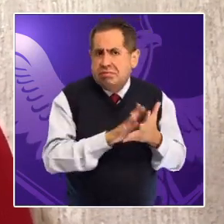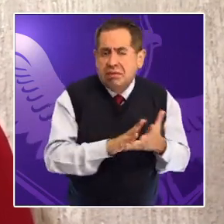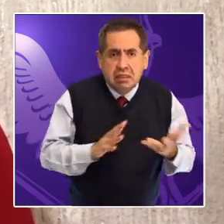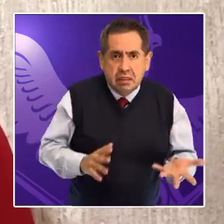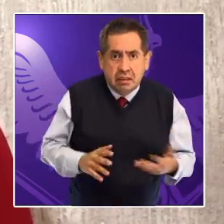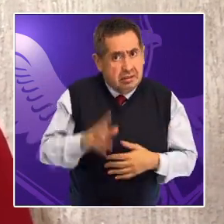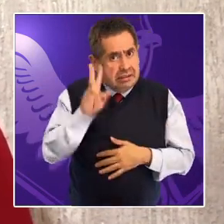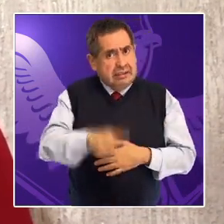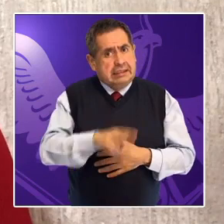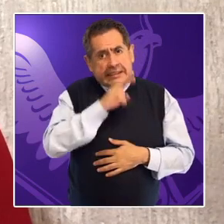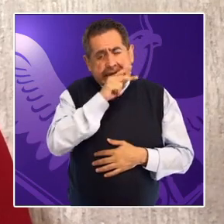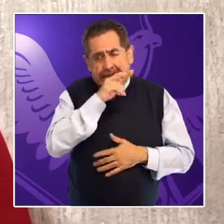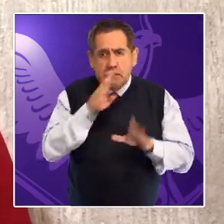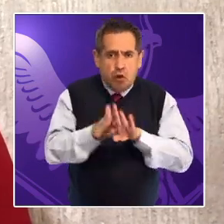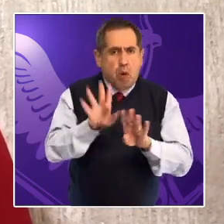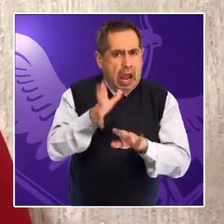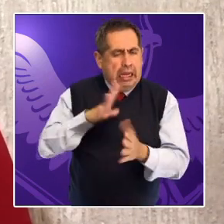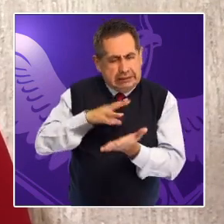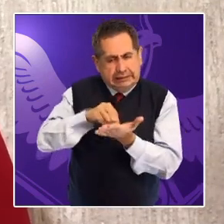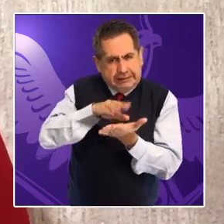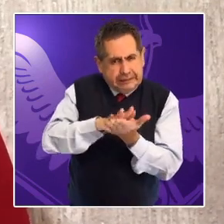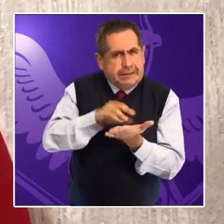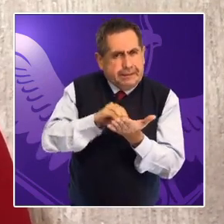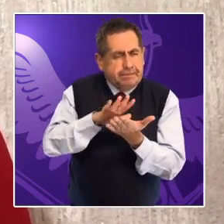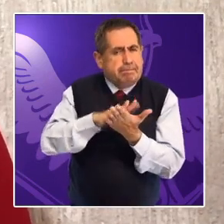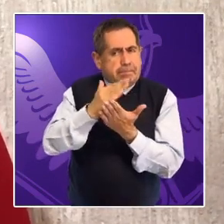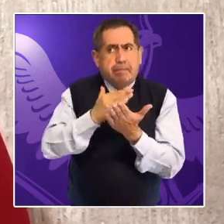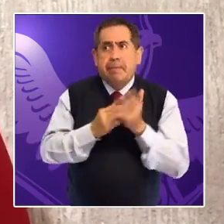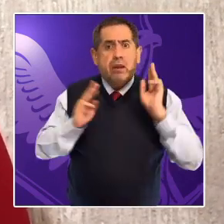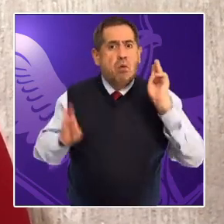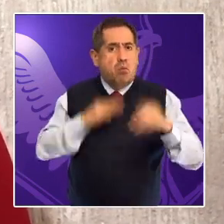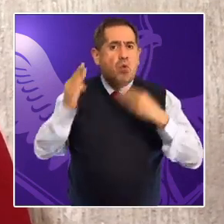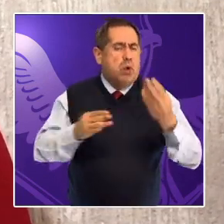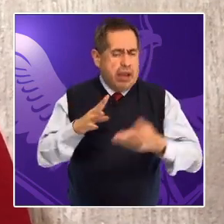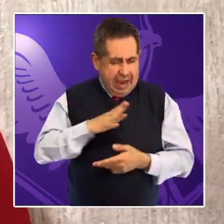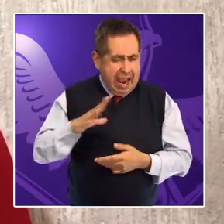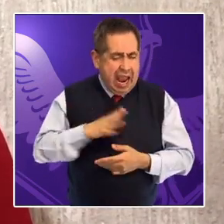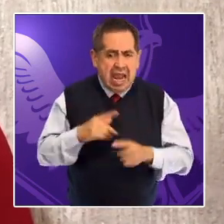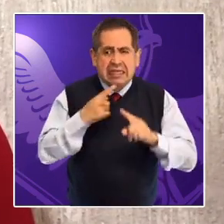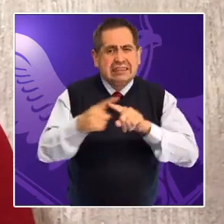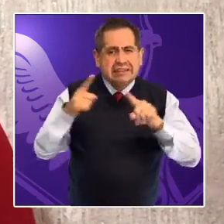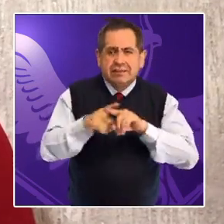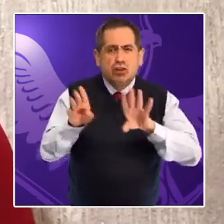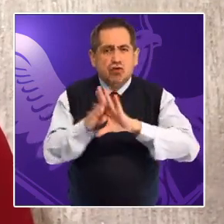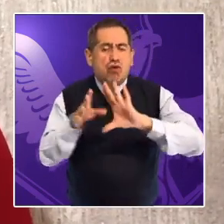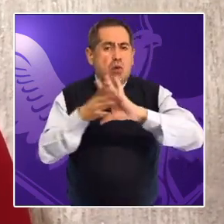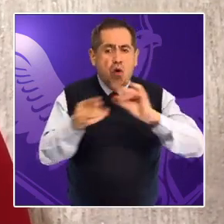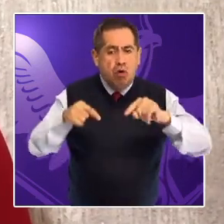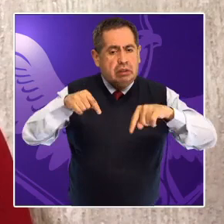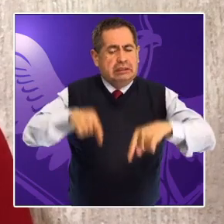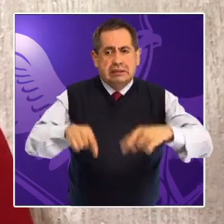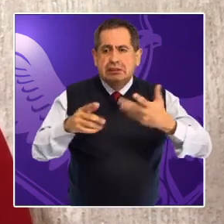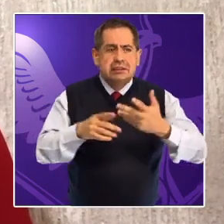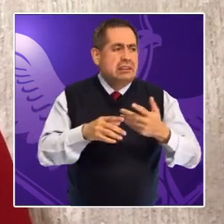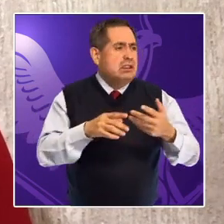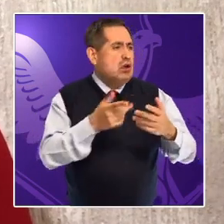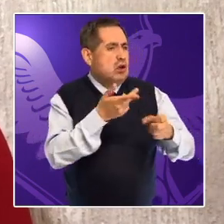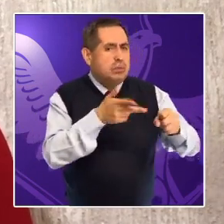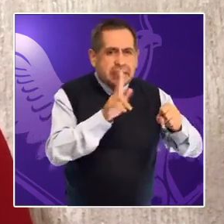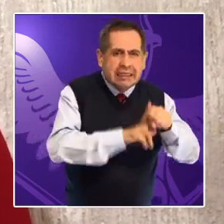una preocupación y se ha documentado en todo el mundo que todos este tipo de centros,